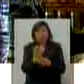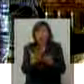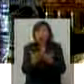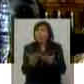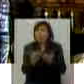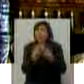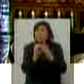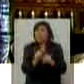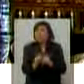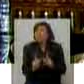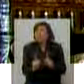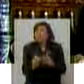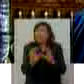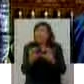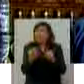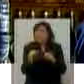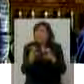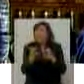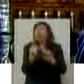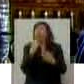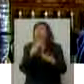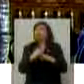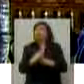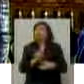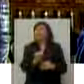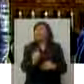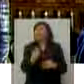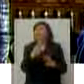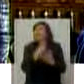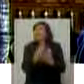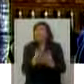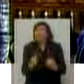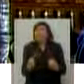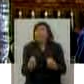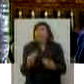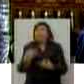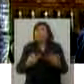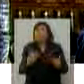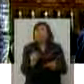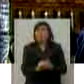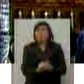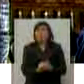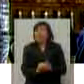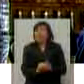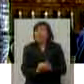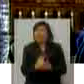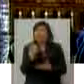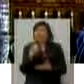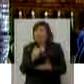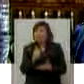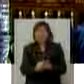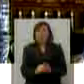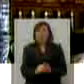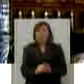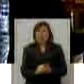estudiantes y sin embargo lo que quiere es defenestrar diluir el presupuesto por ello señor